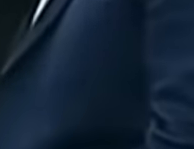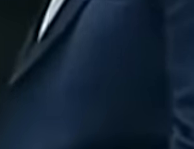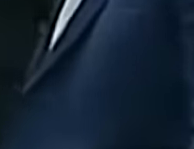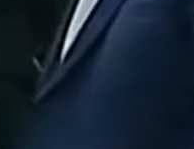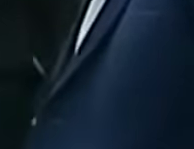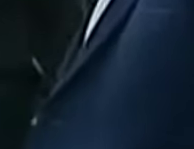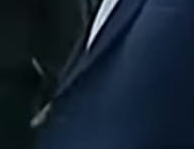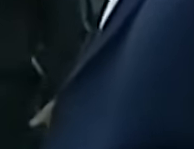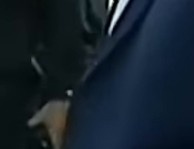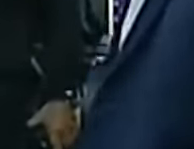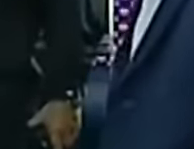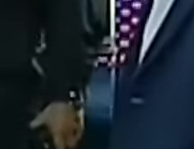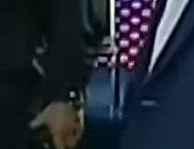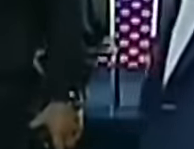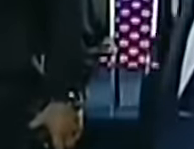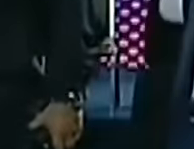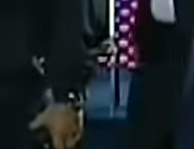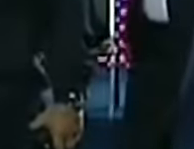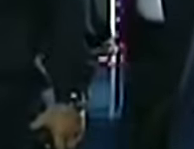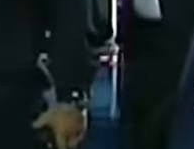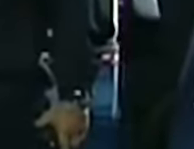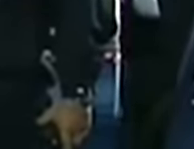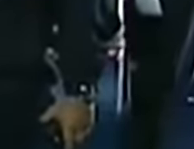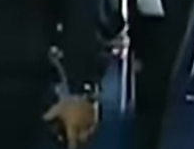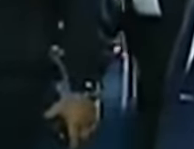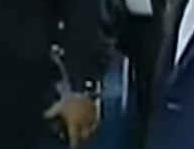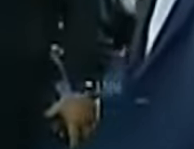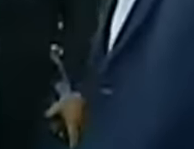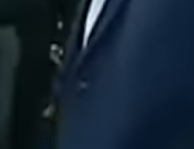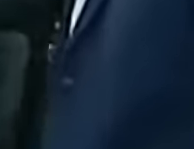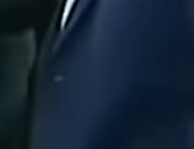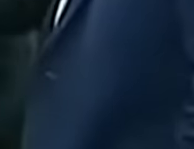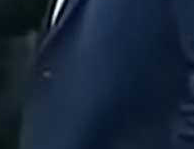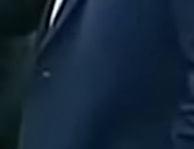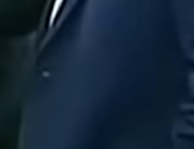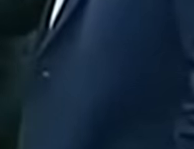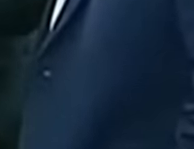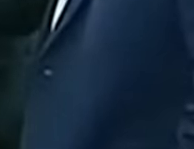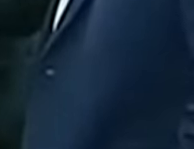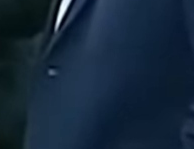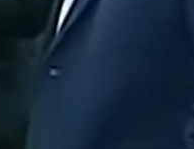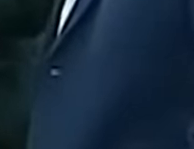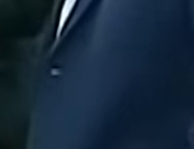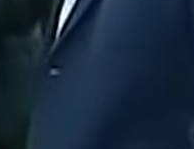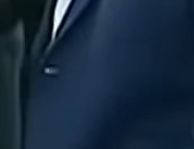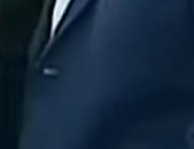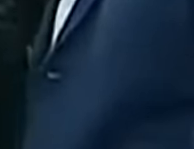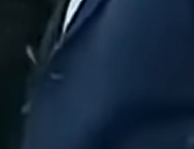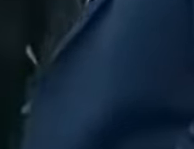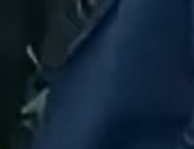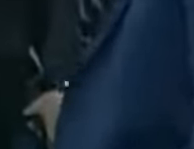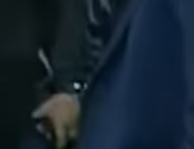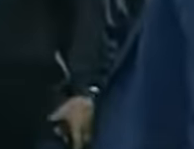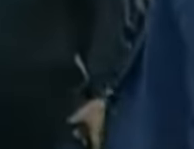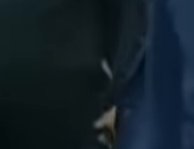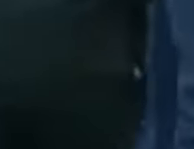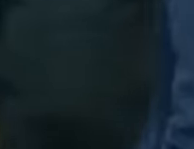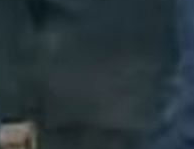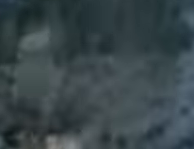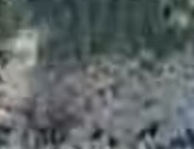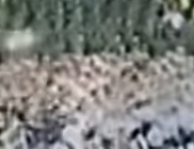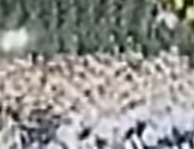soberanía política, seguridad y paz, general en jefe Vladimir Padrino López. El jefe de Estado venezolano viene realizando